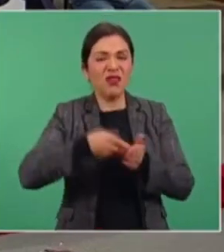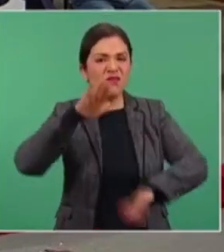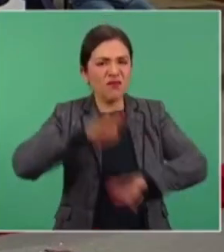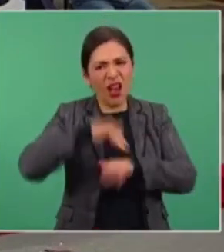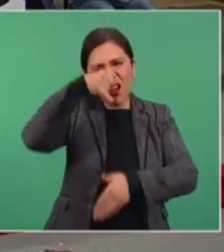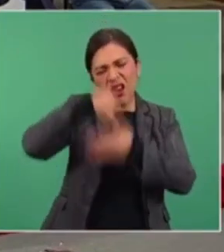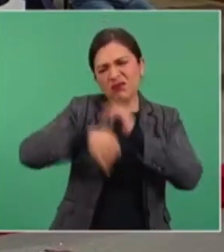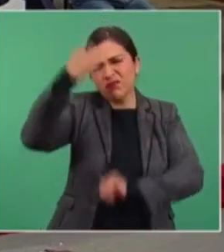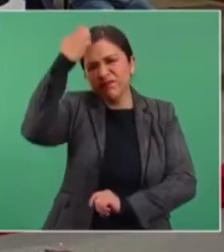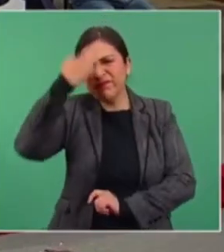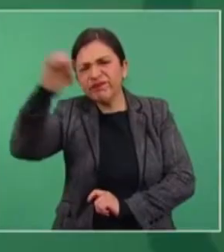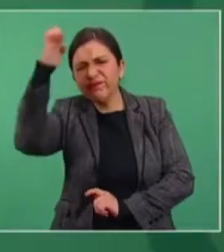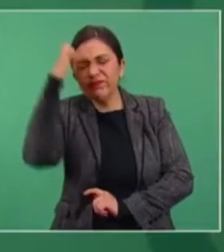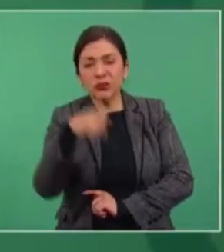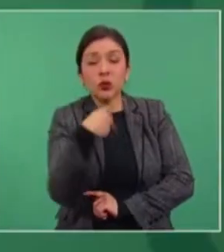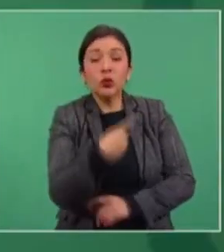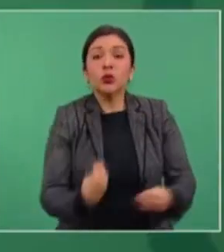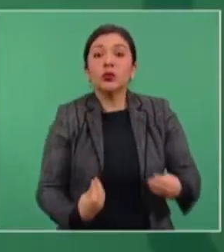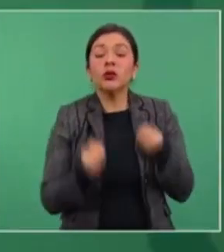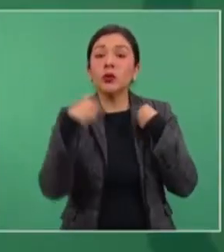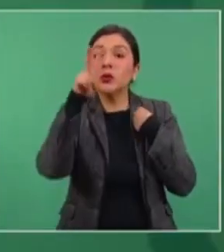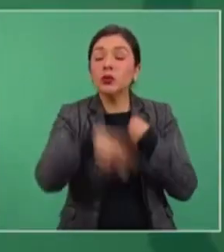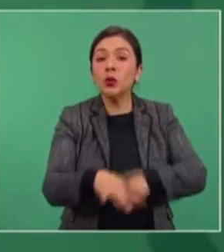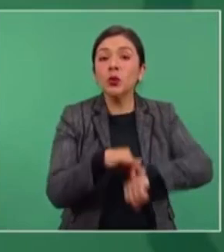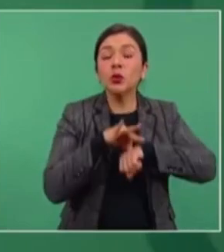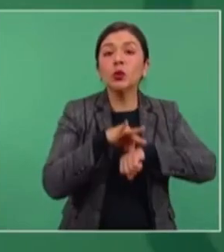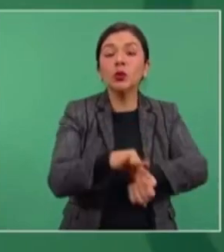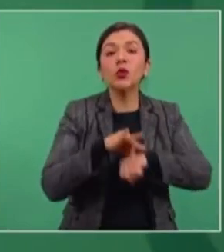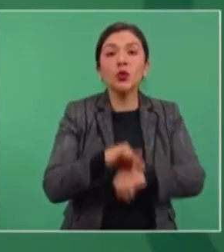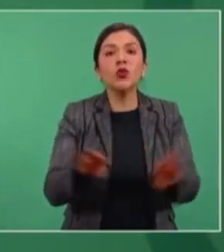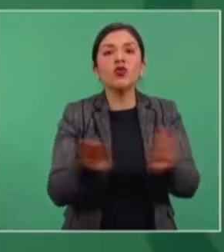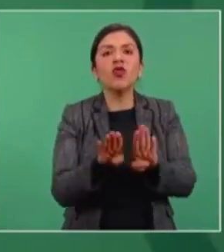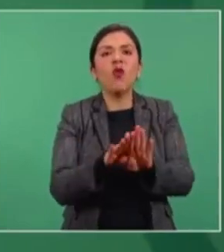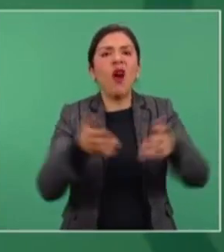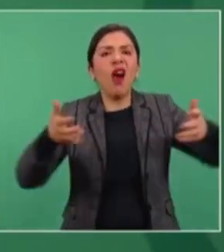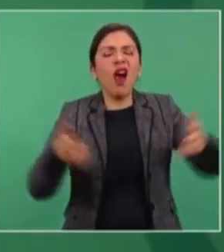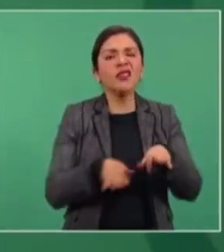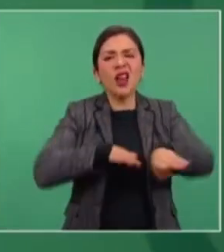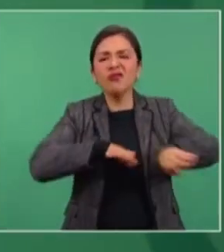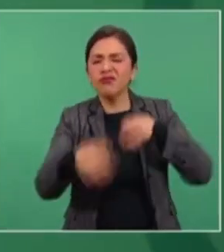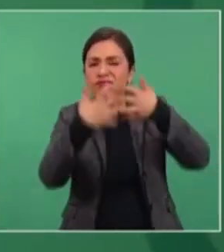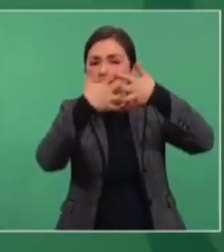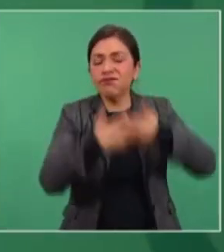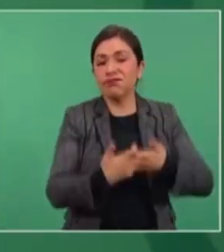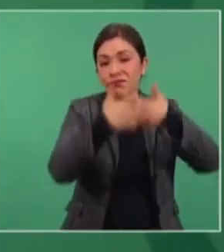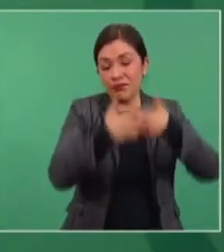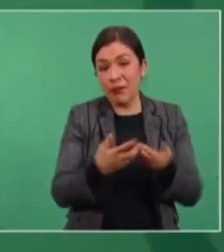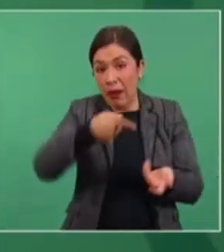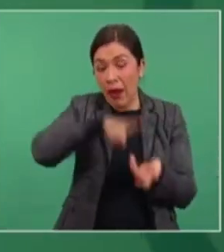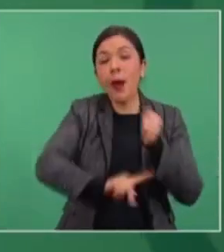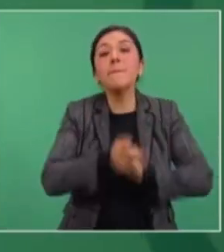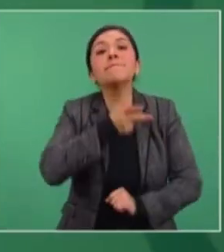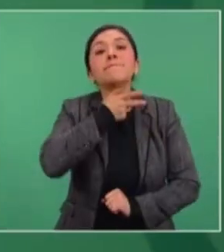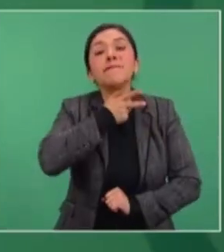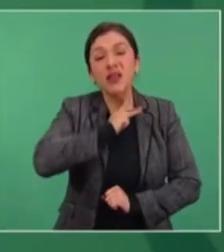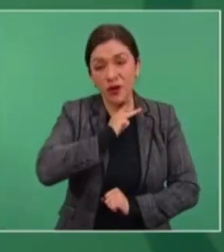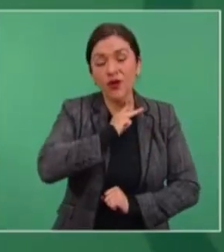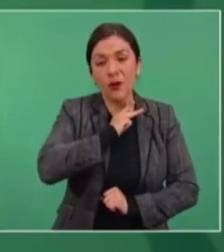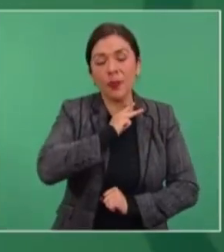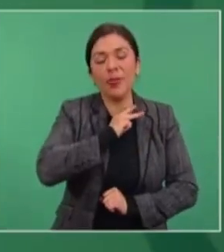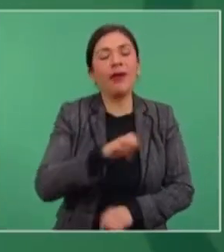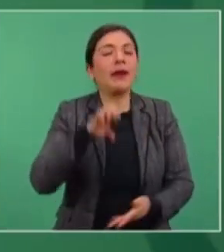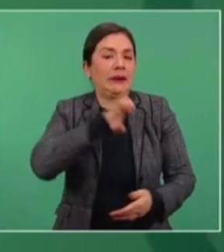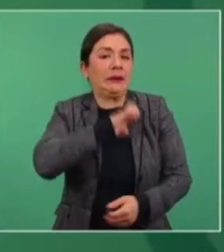la industria del petróleo y en